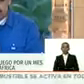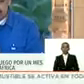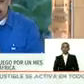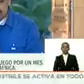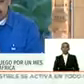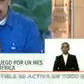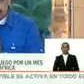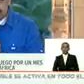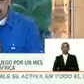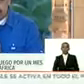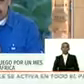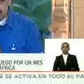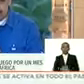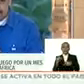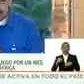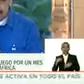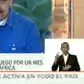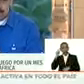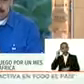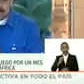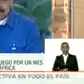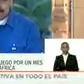y que en estos días